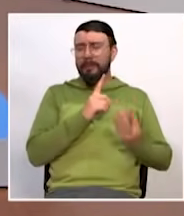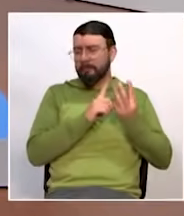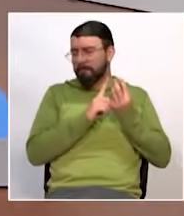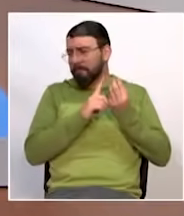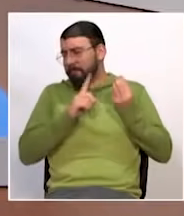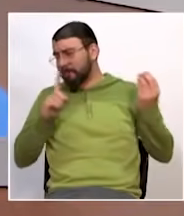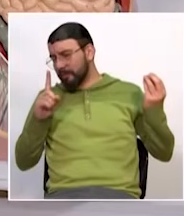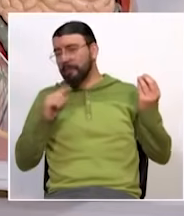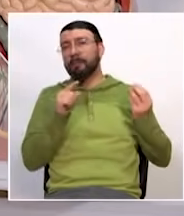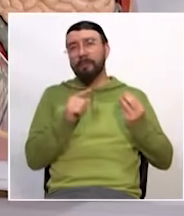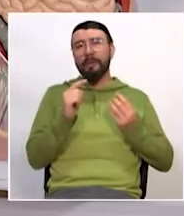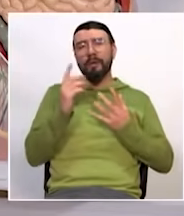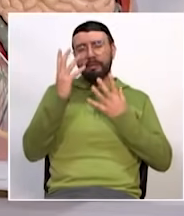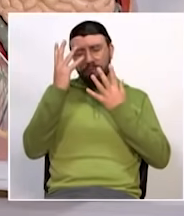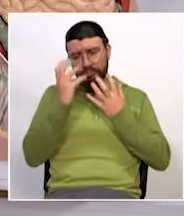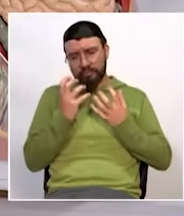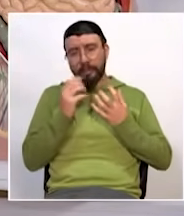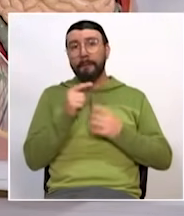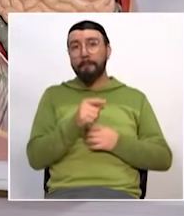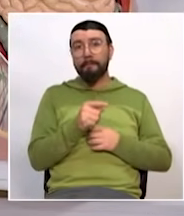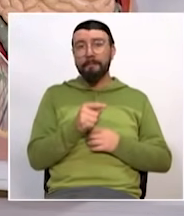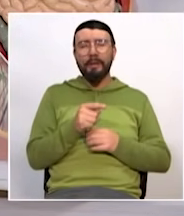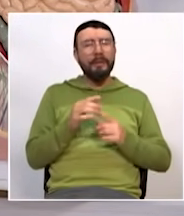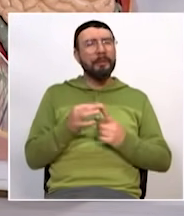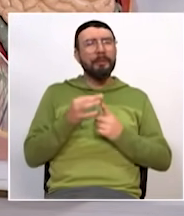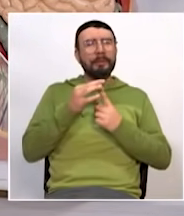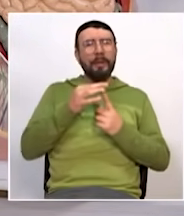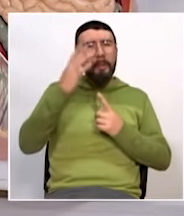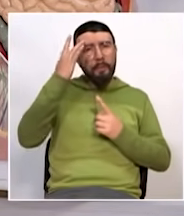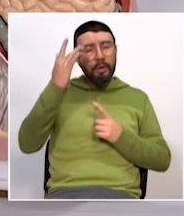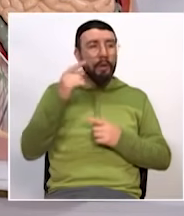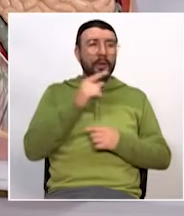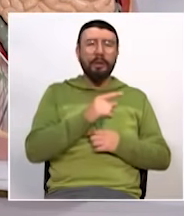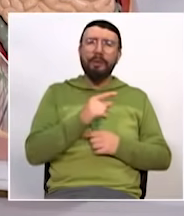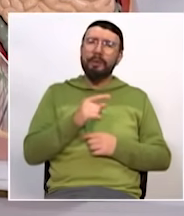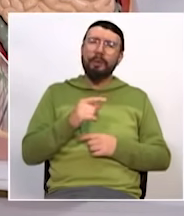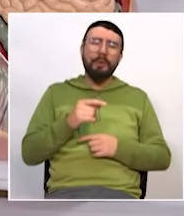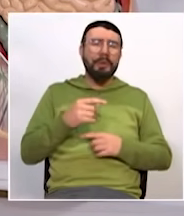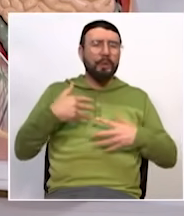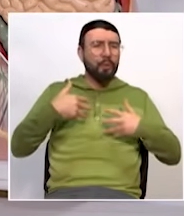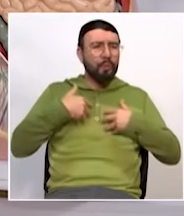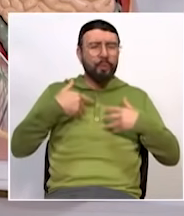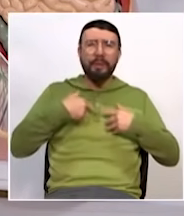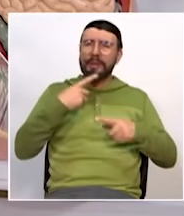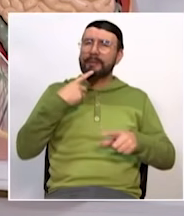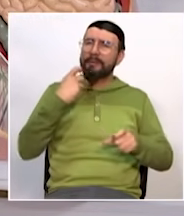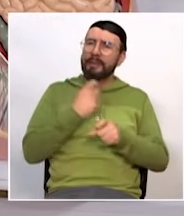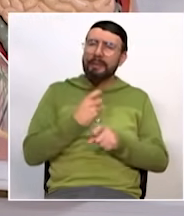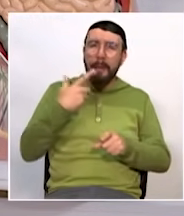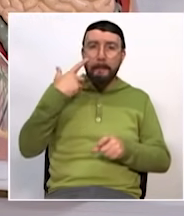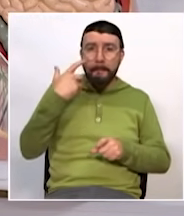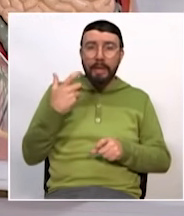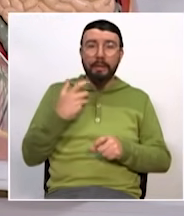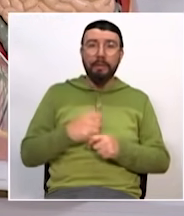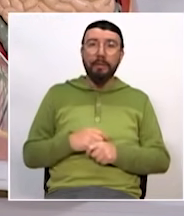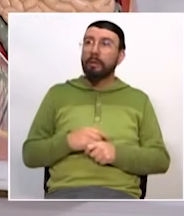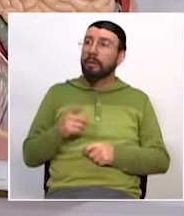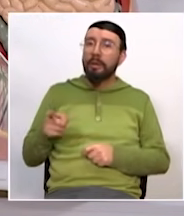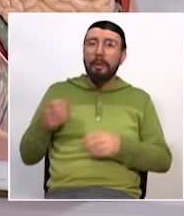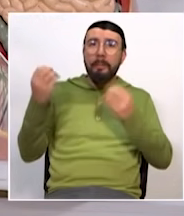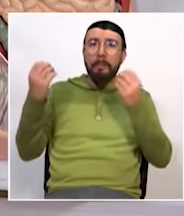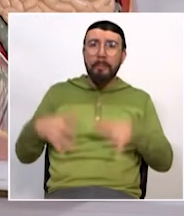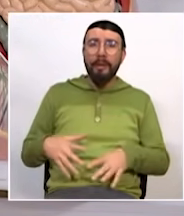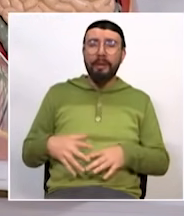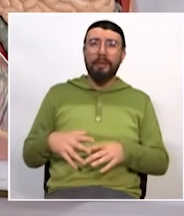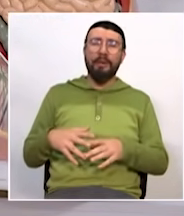tendencia depresiva sobre todo porque ha sufrido uno de los duelos más difíciles de superar la pérdida de un ser